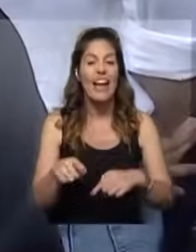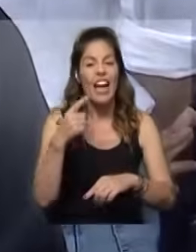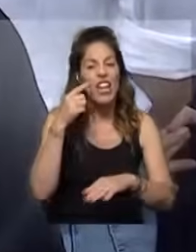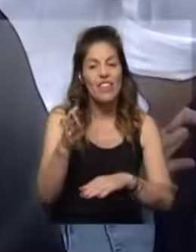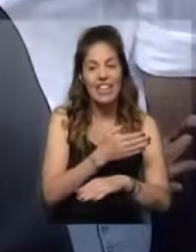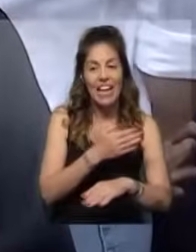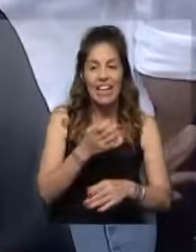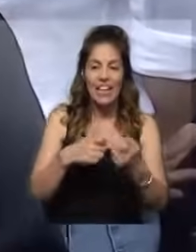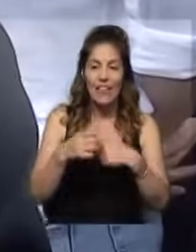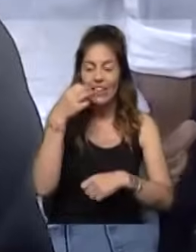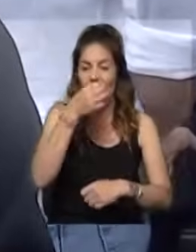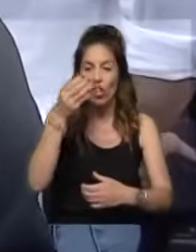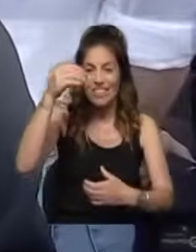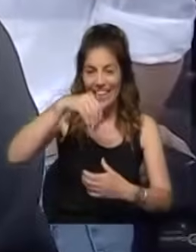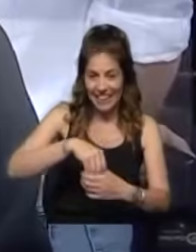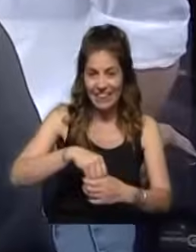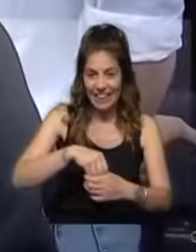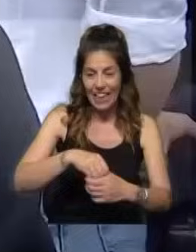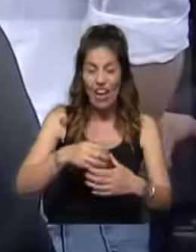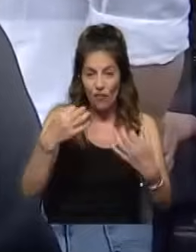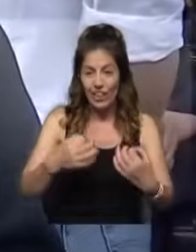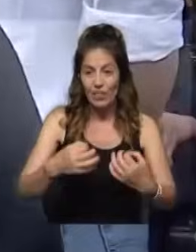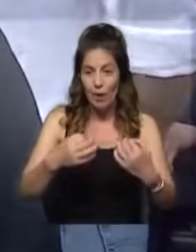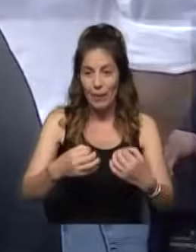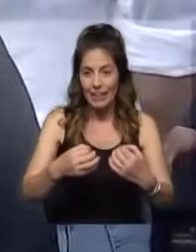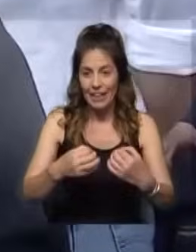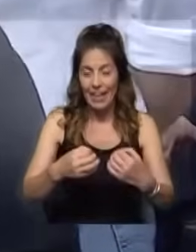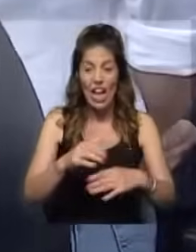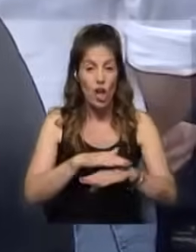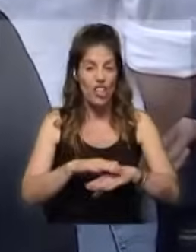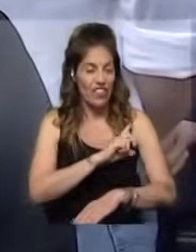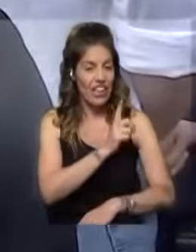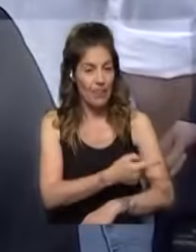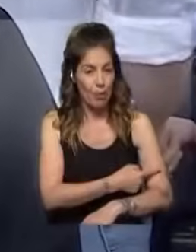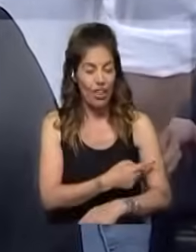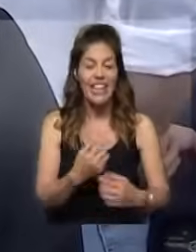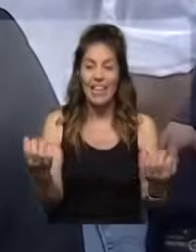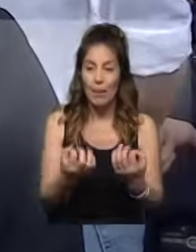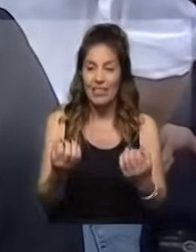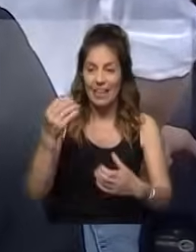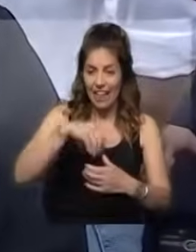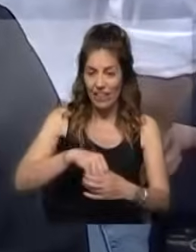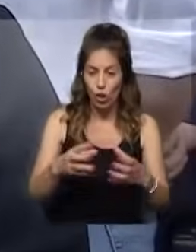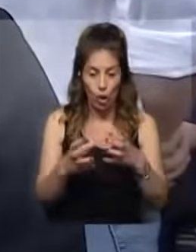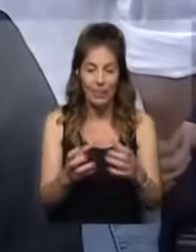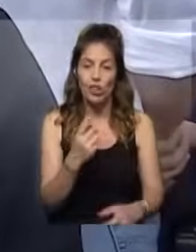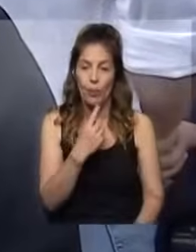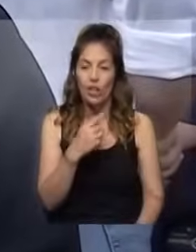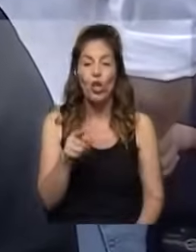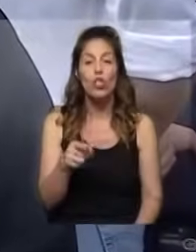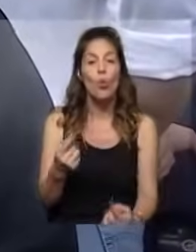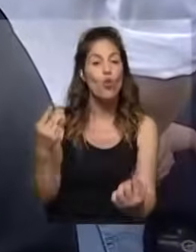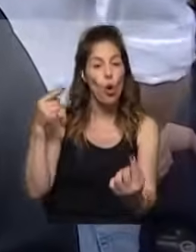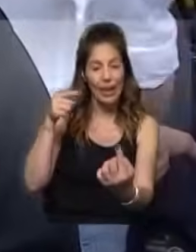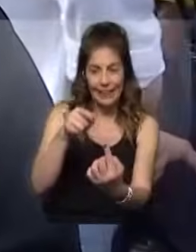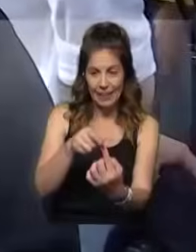narcotráfico se filtre efectivamente En los niveles de poder y en particular en los partidos políticos ese es un objetivo